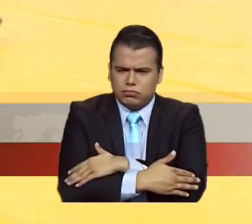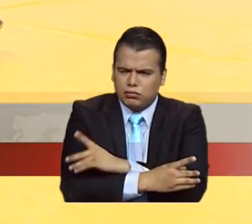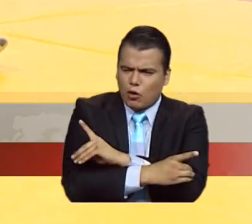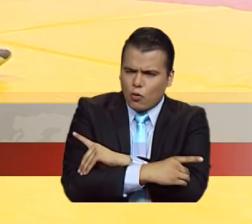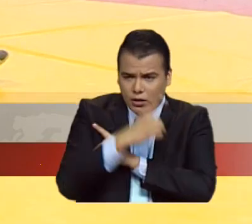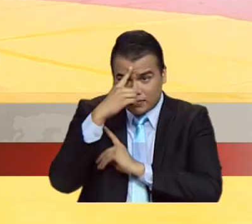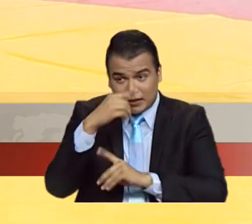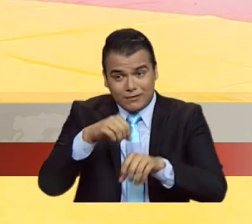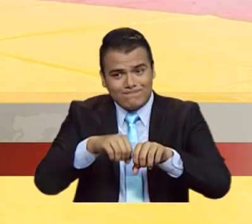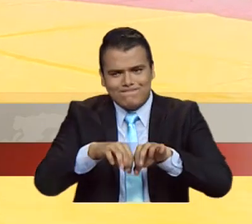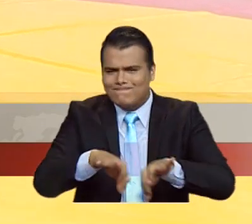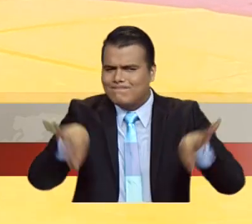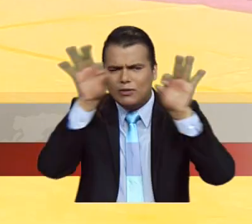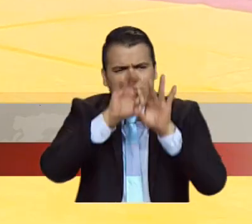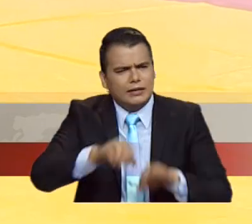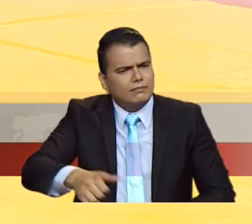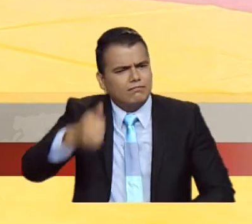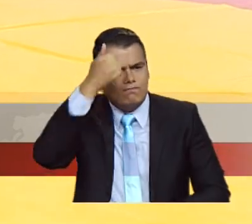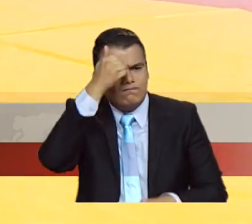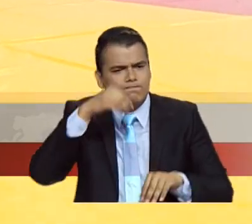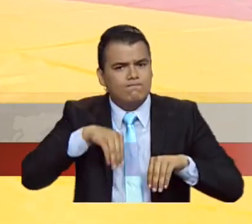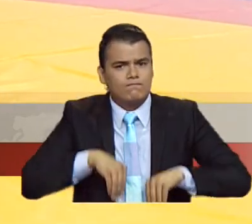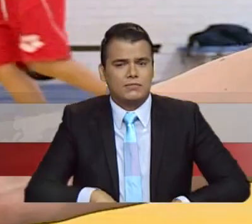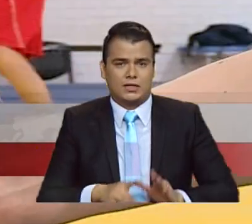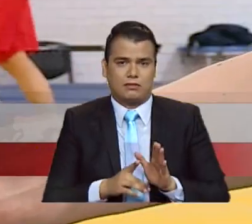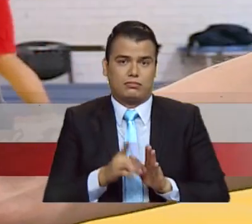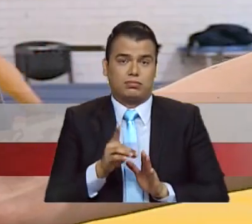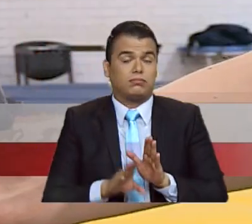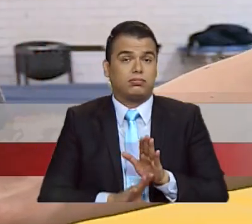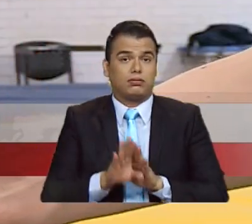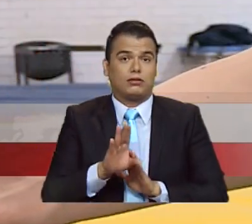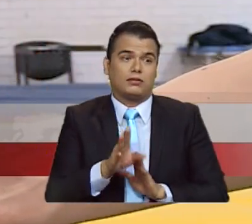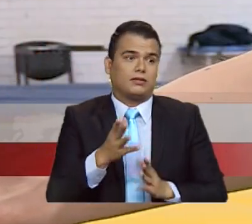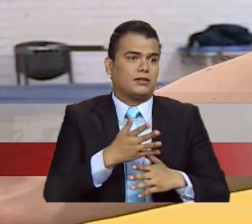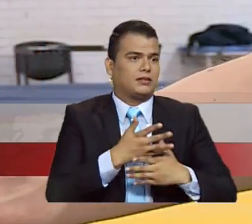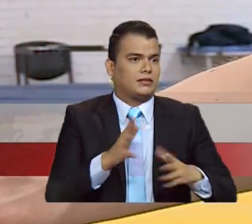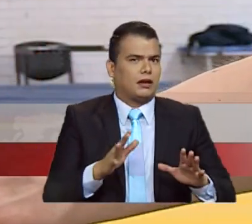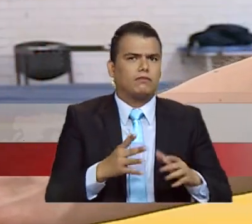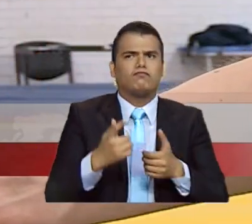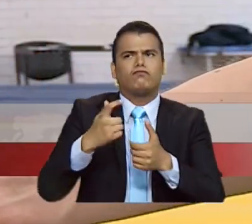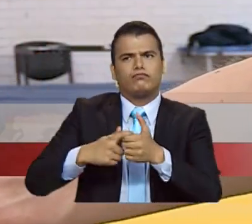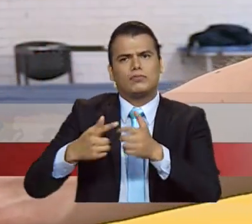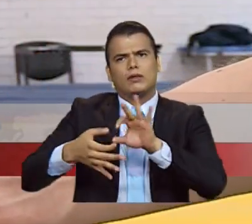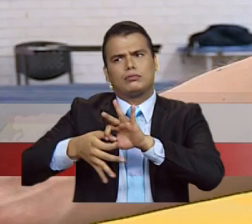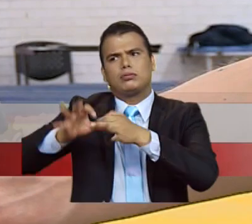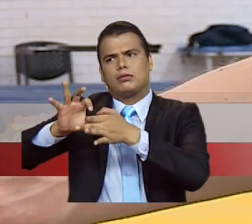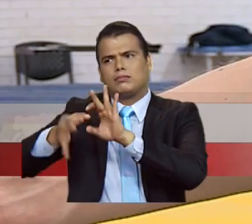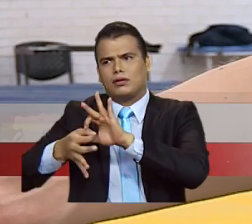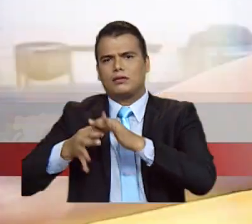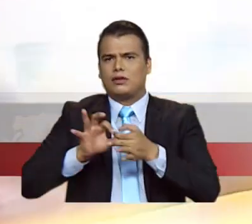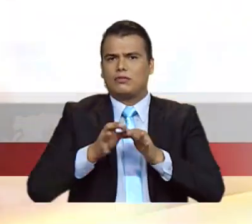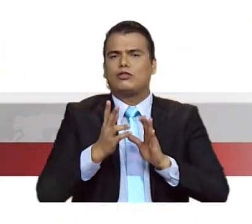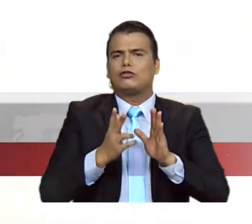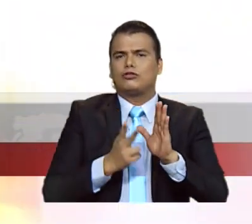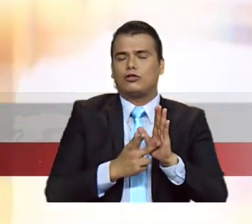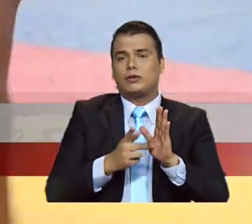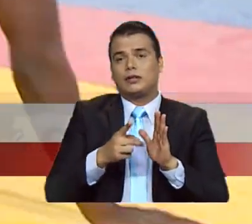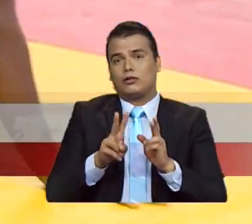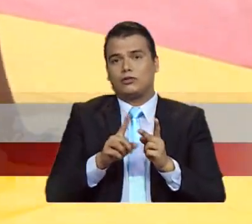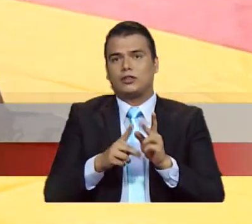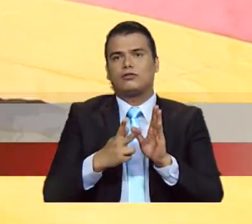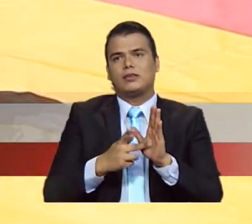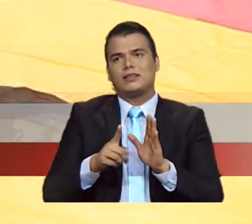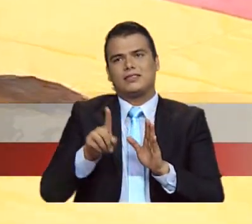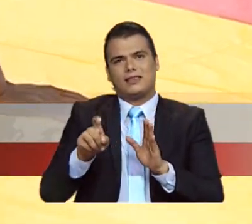pilar fundamental para progresar. He tenido la bendición y la oportunidad de estar en dos Juegos Olímpicos, en Londres 2012, Brasil 2016.